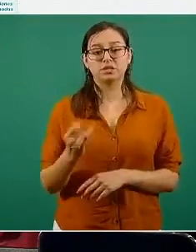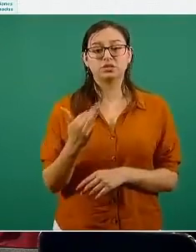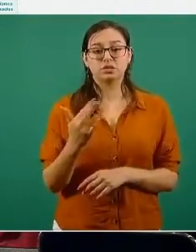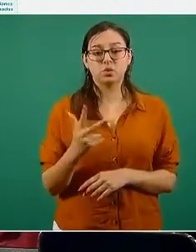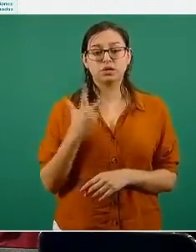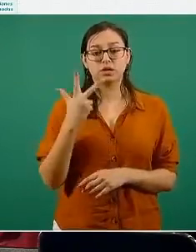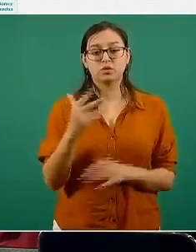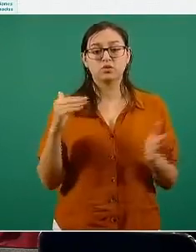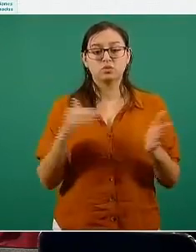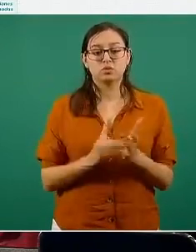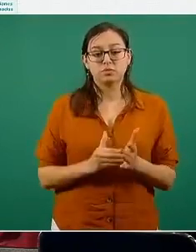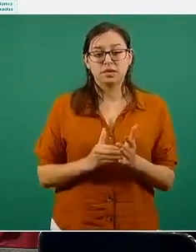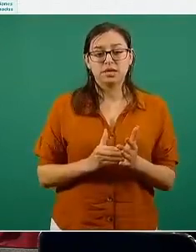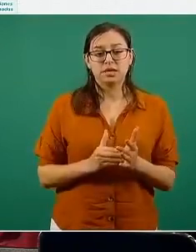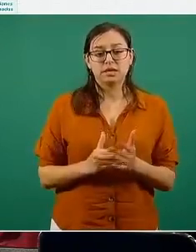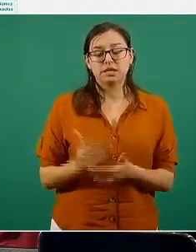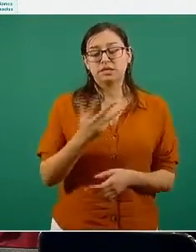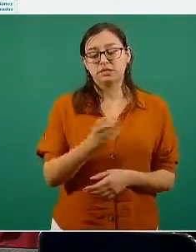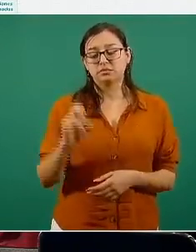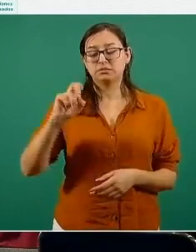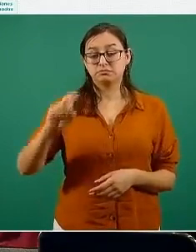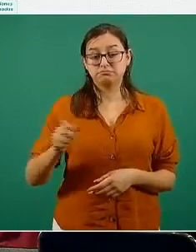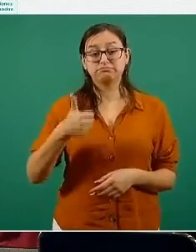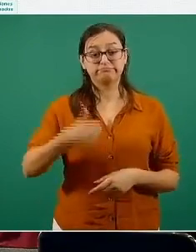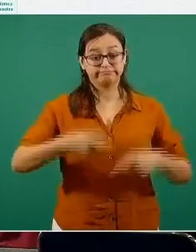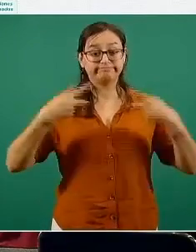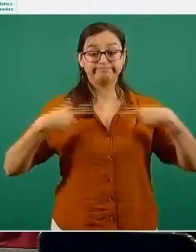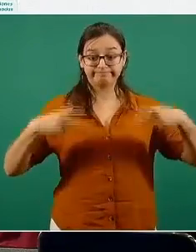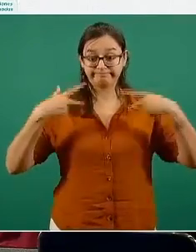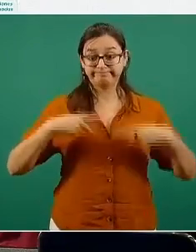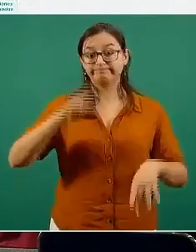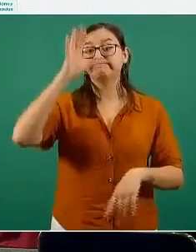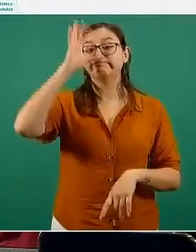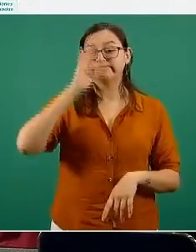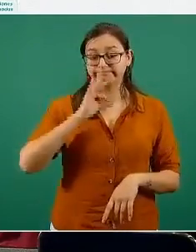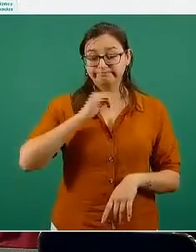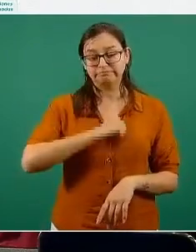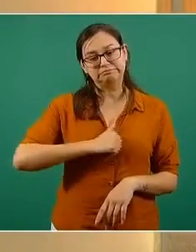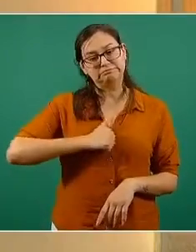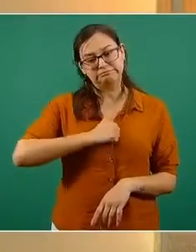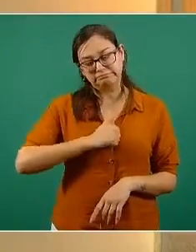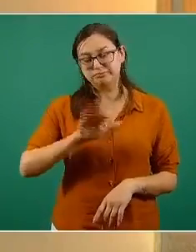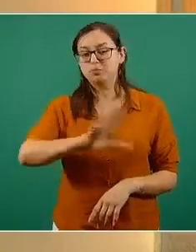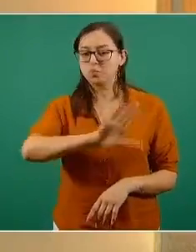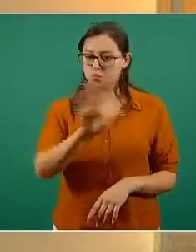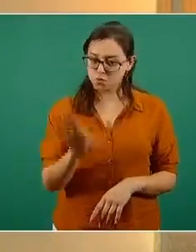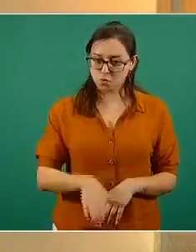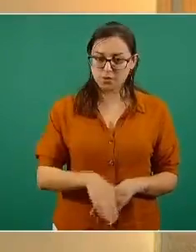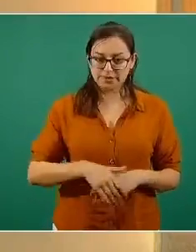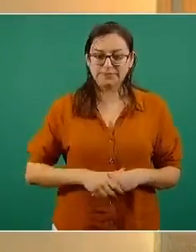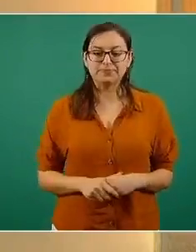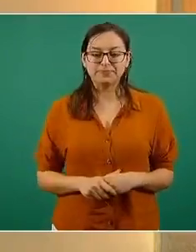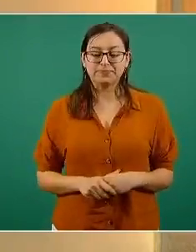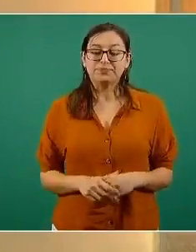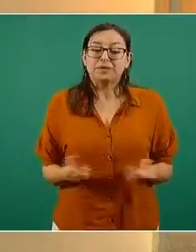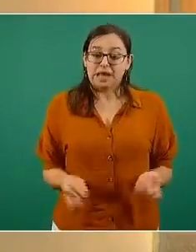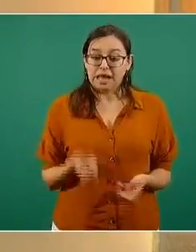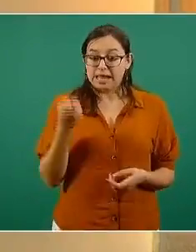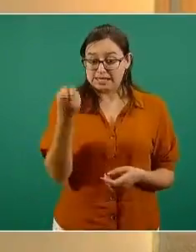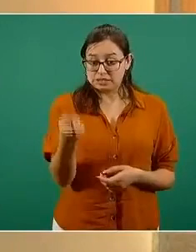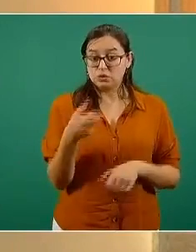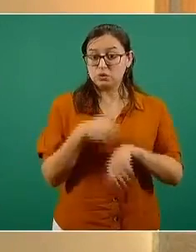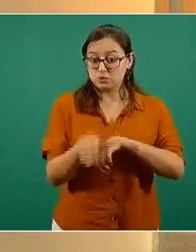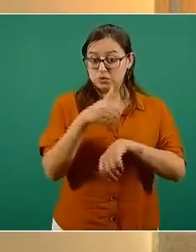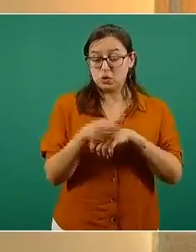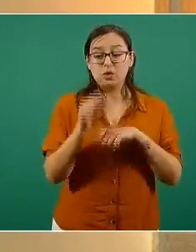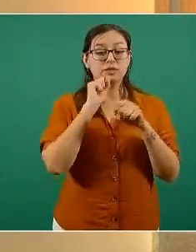158.536 defunciones confirmadas, y es el número que también es importante estarlo viendo y en su tendencia